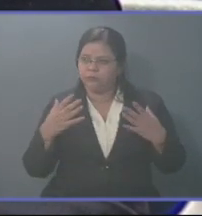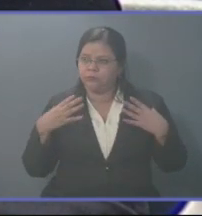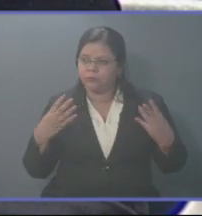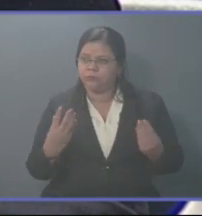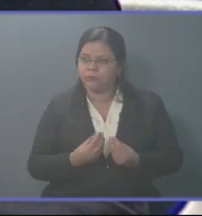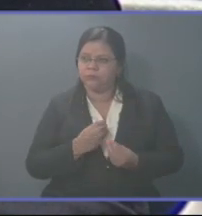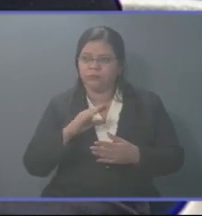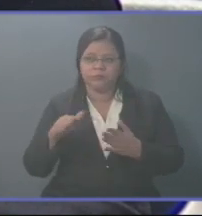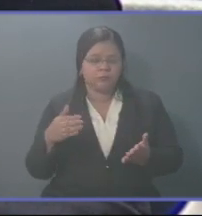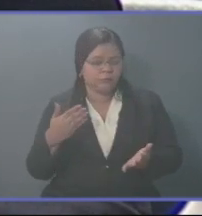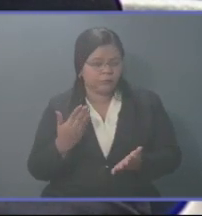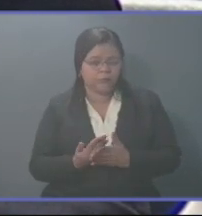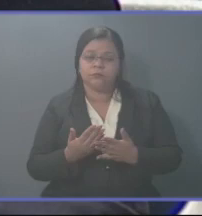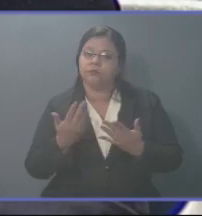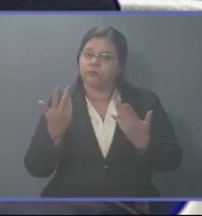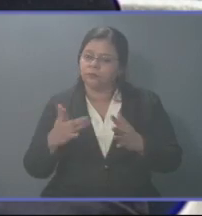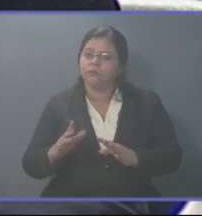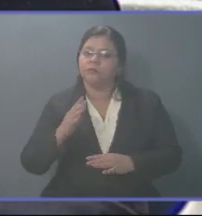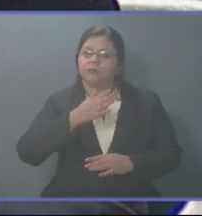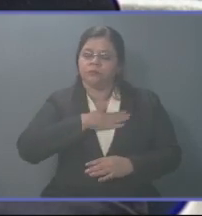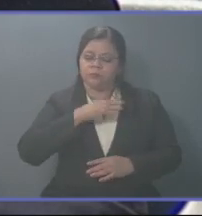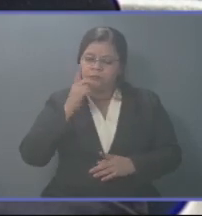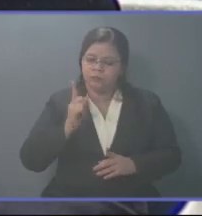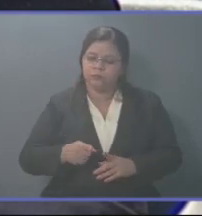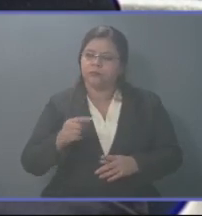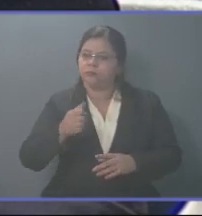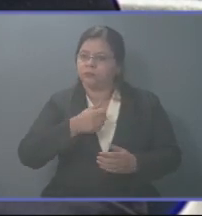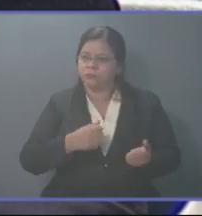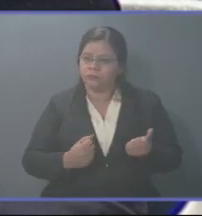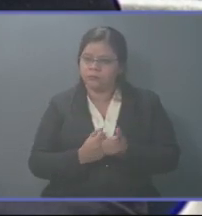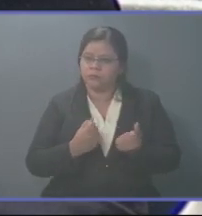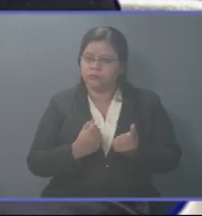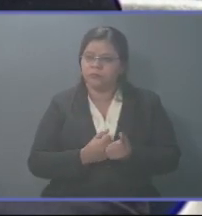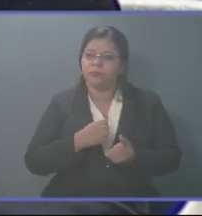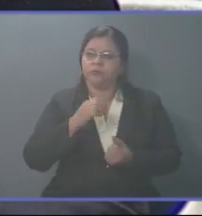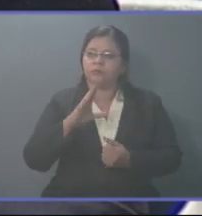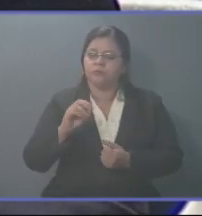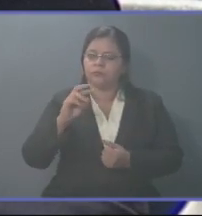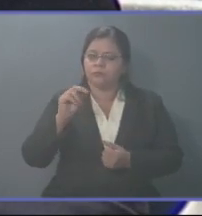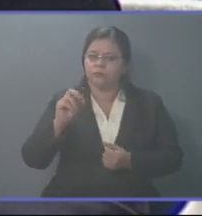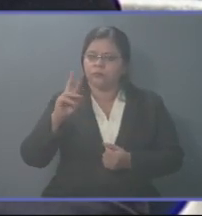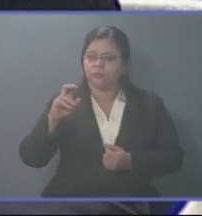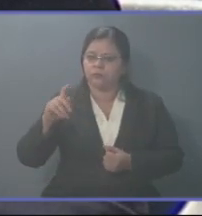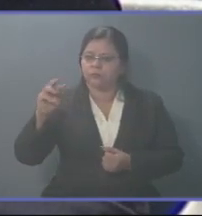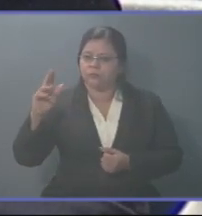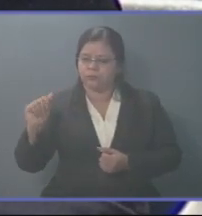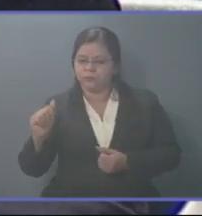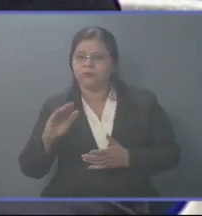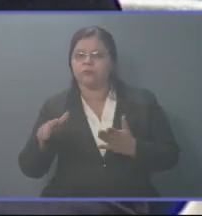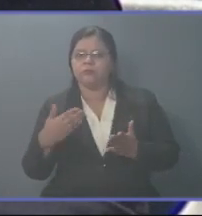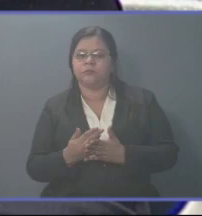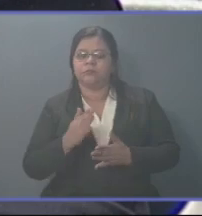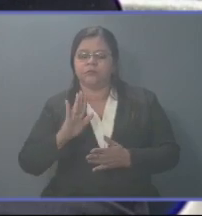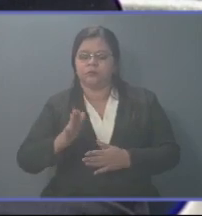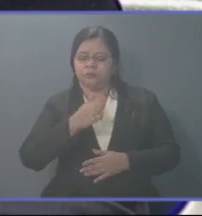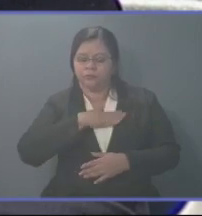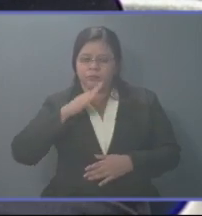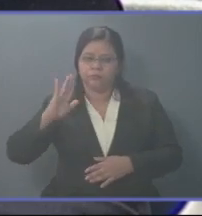órgano ejecutivo están en la obligación de colaborar con el CONREPARA en el cumplimiento de sus